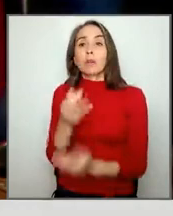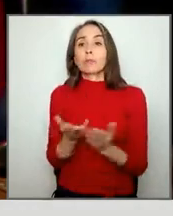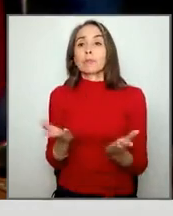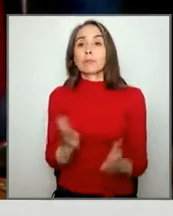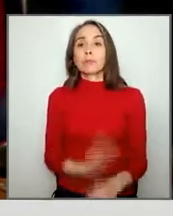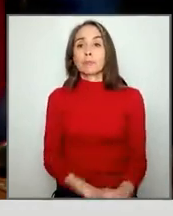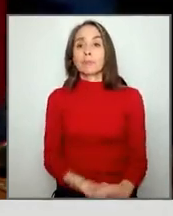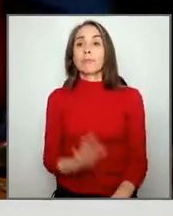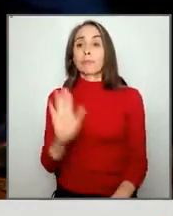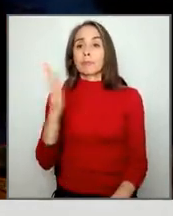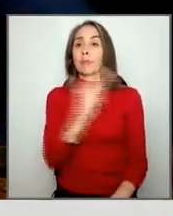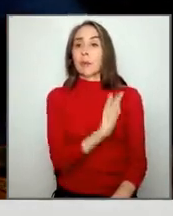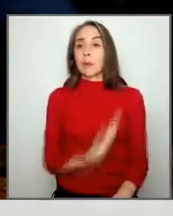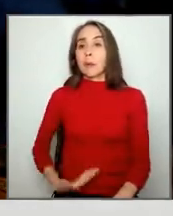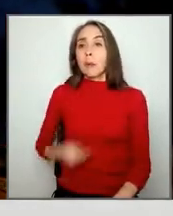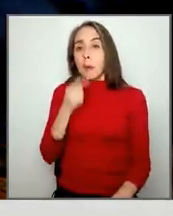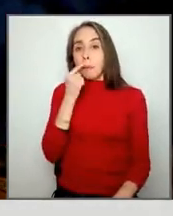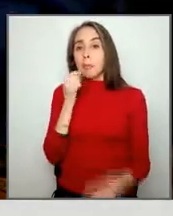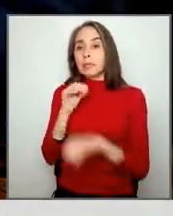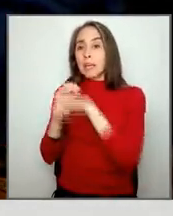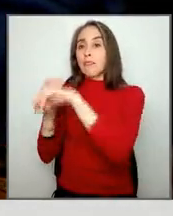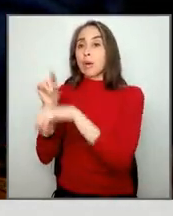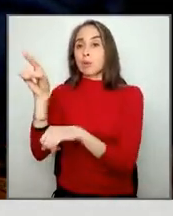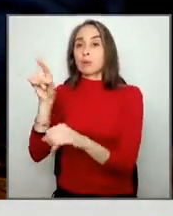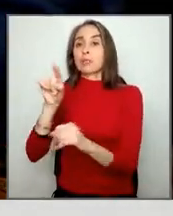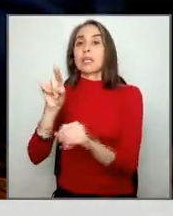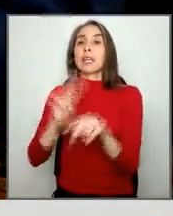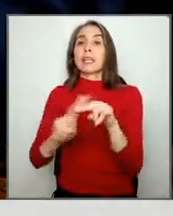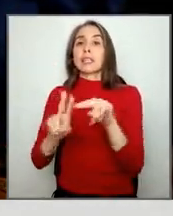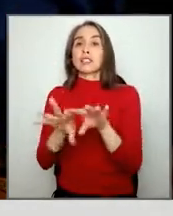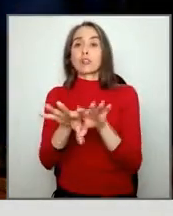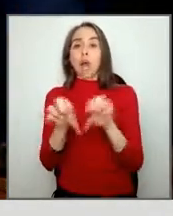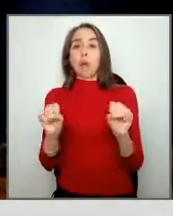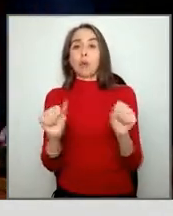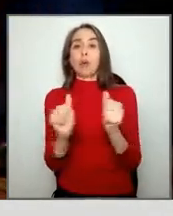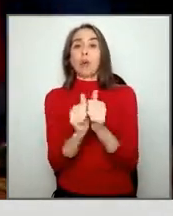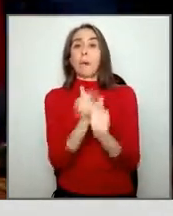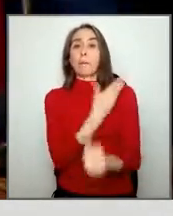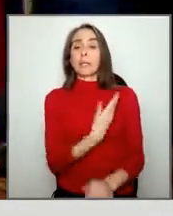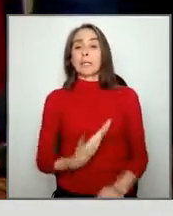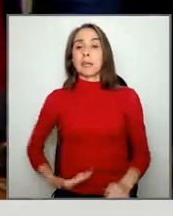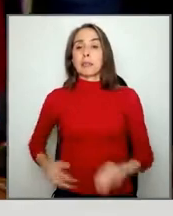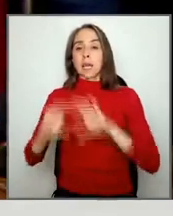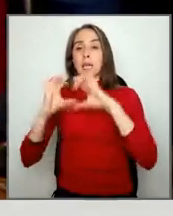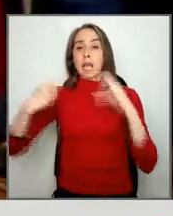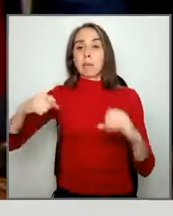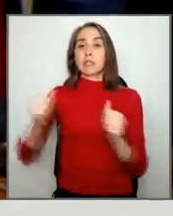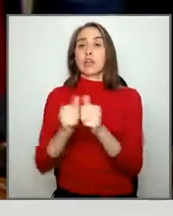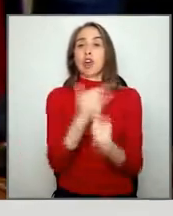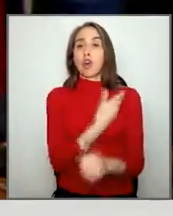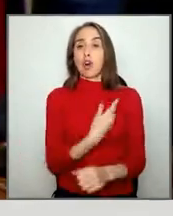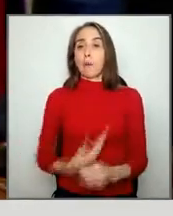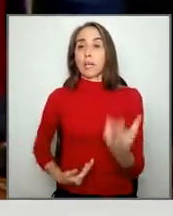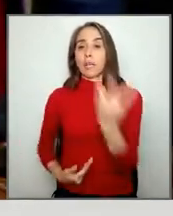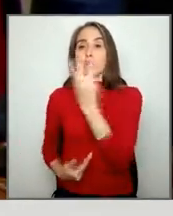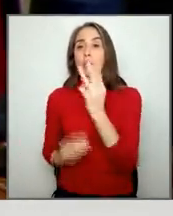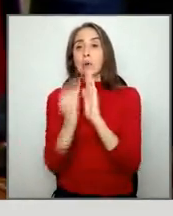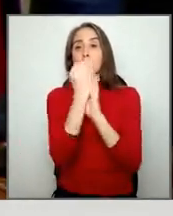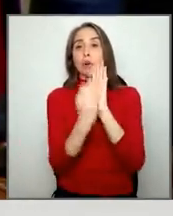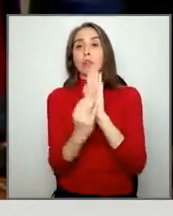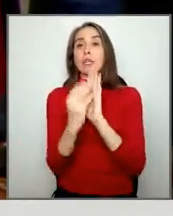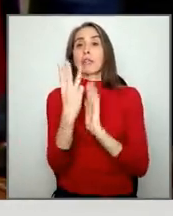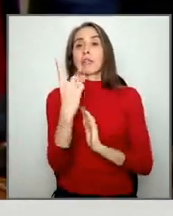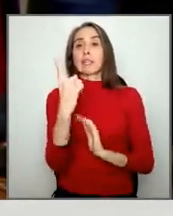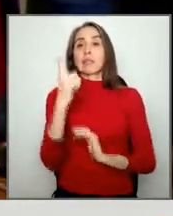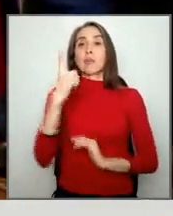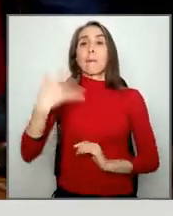presidente usted llegó a un acuerdo con el presidente del senado y con el gobierno para establecer 31 prioridades legislativas